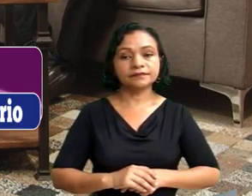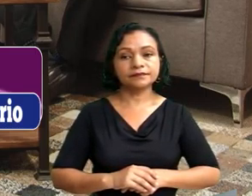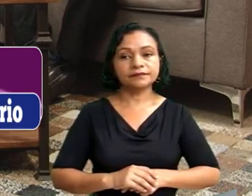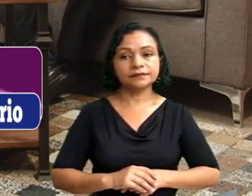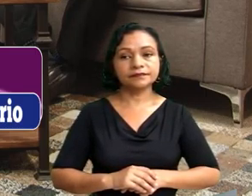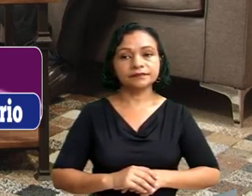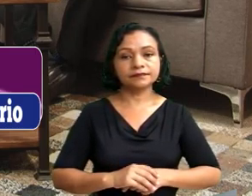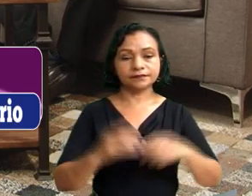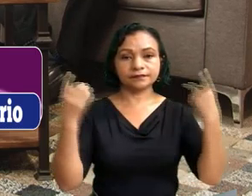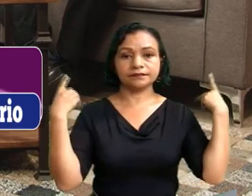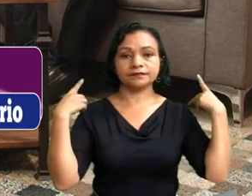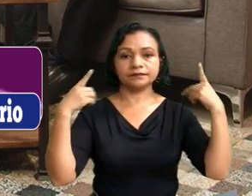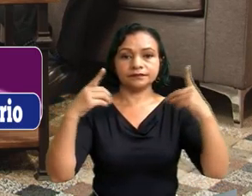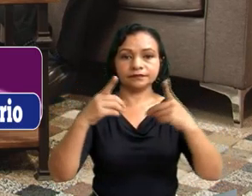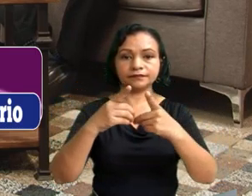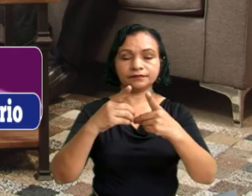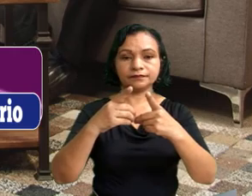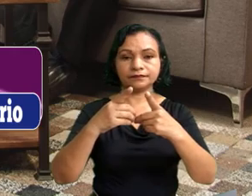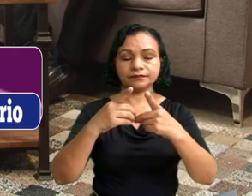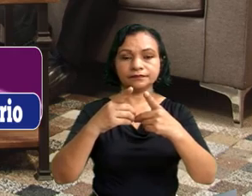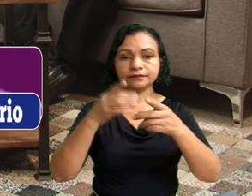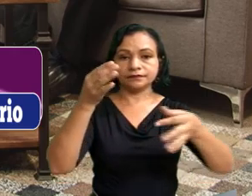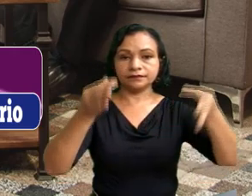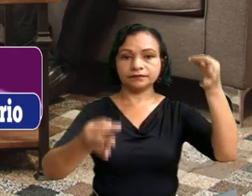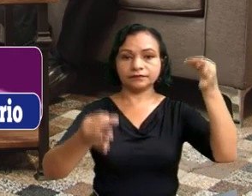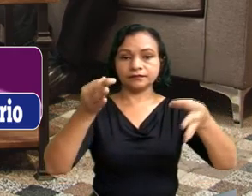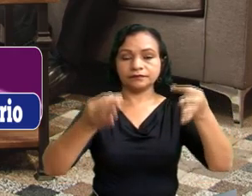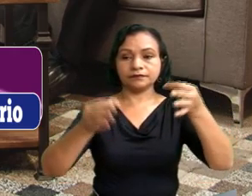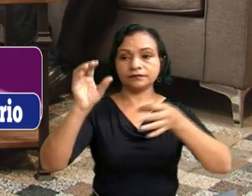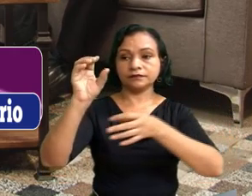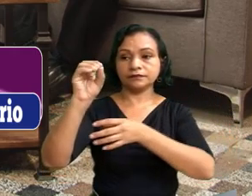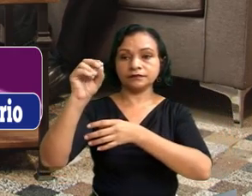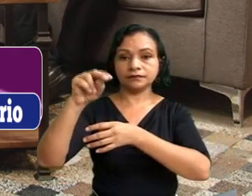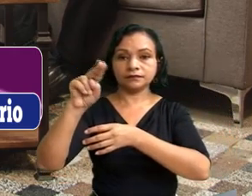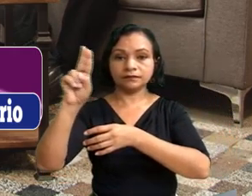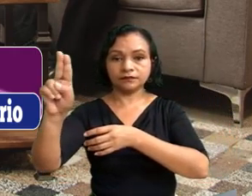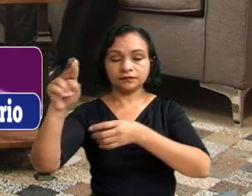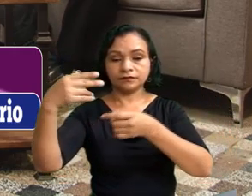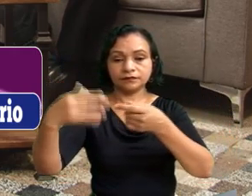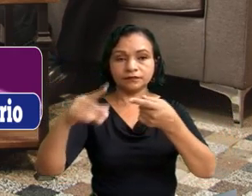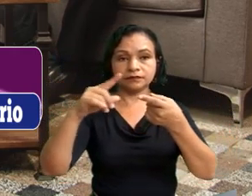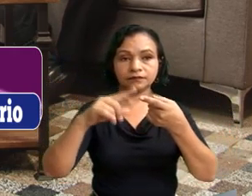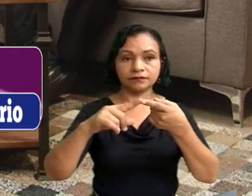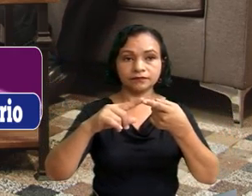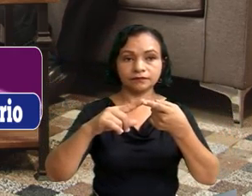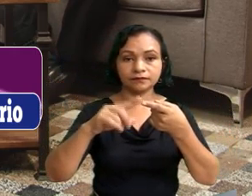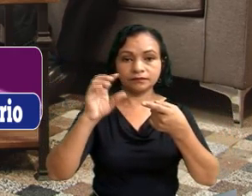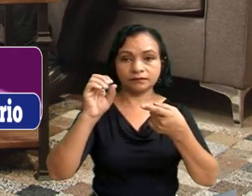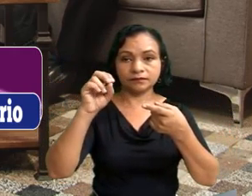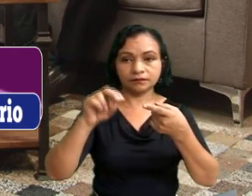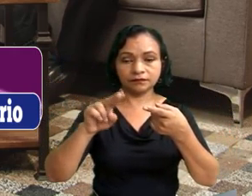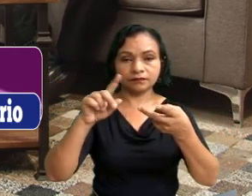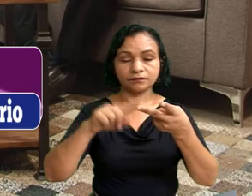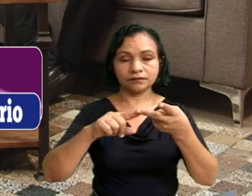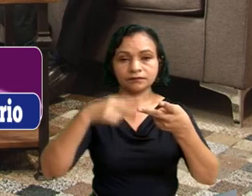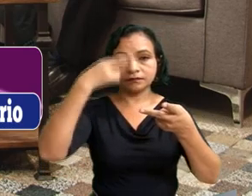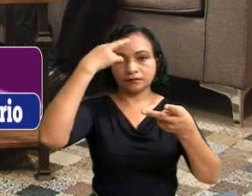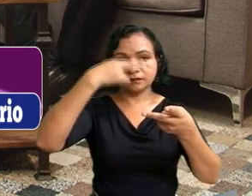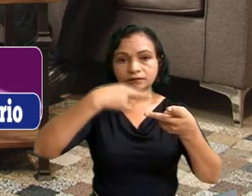el director de codificación del asunto jurídico de naciones unidas ok es un instrumento de naciones unidas el catedrático